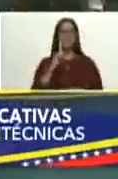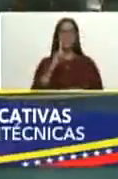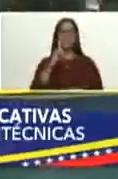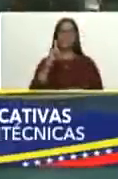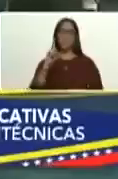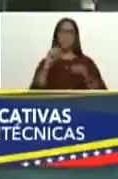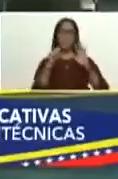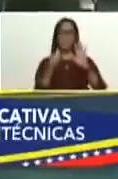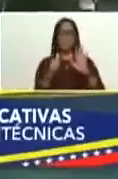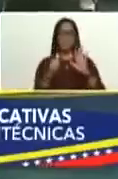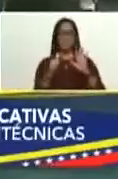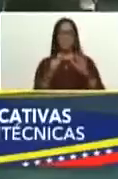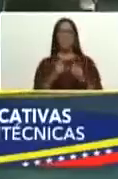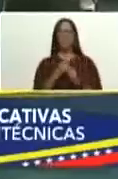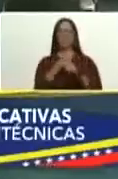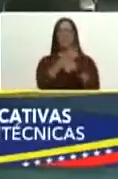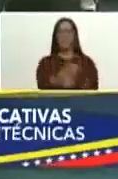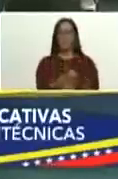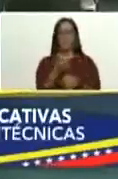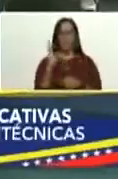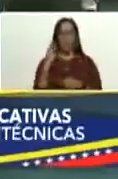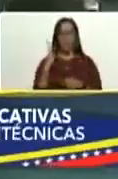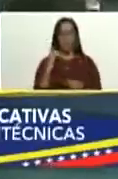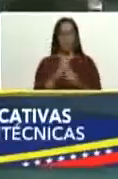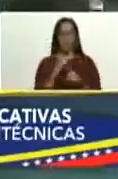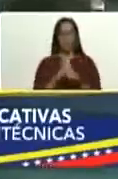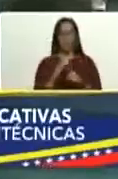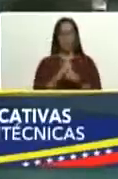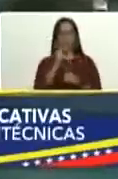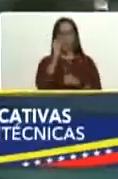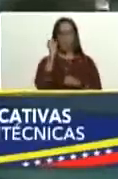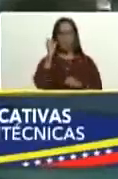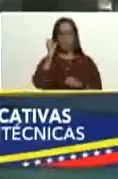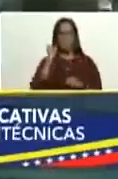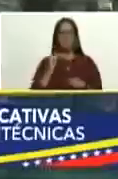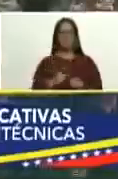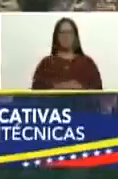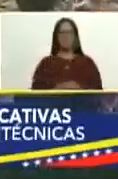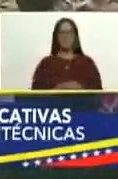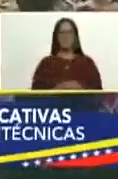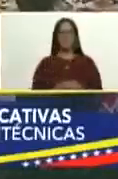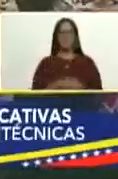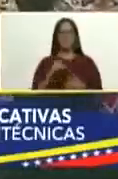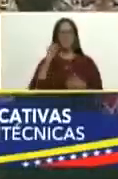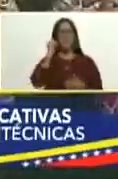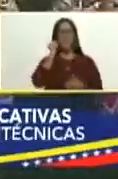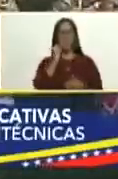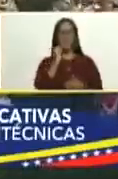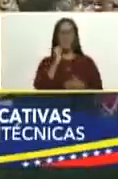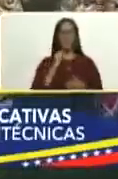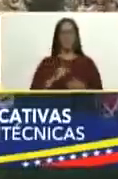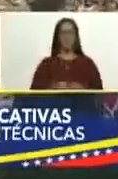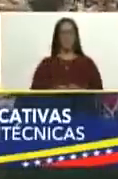...116 títulos de bachiller para trabajadoras y trabajadores de nuestra misión Rivas.